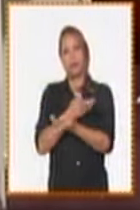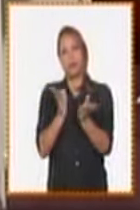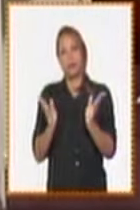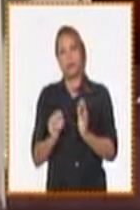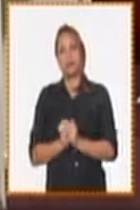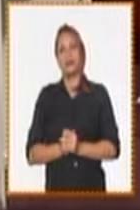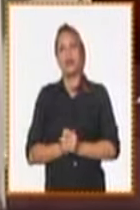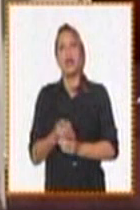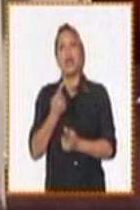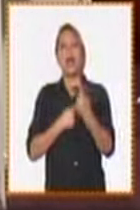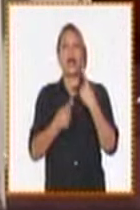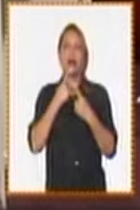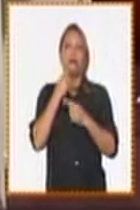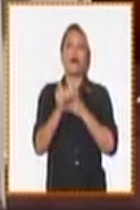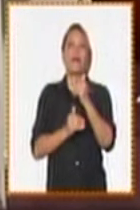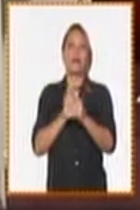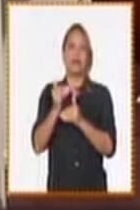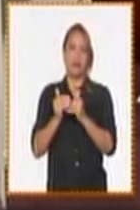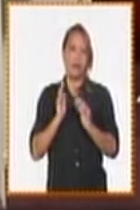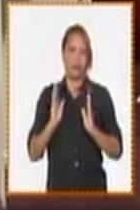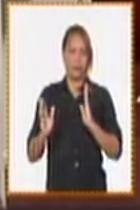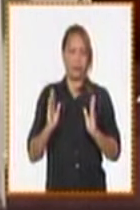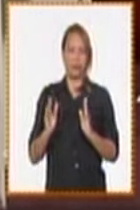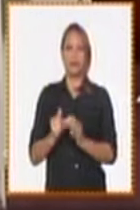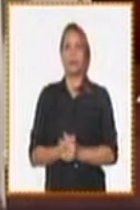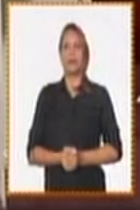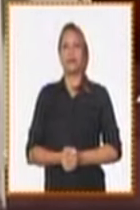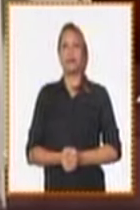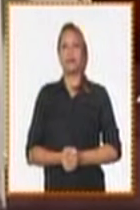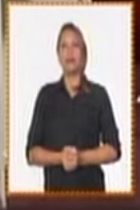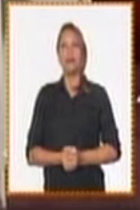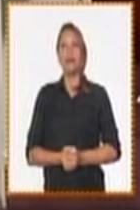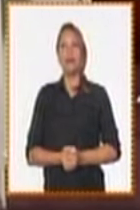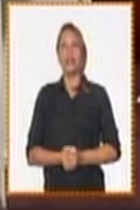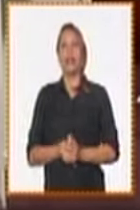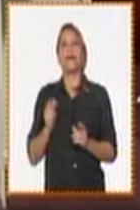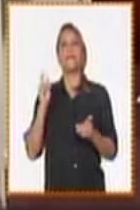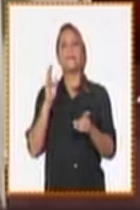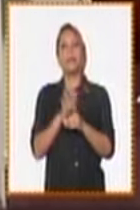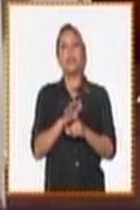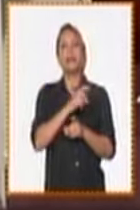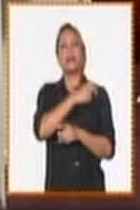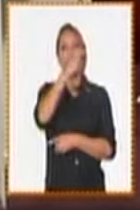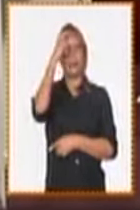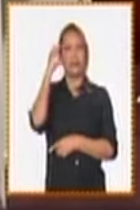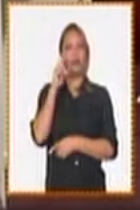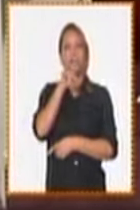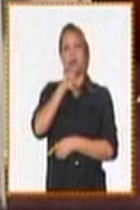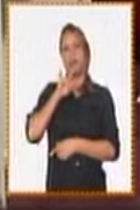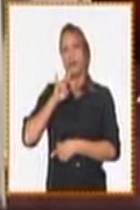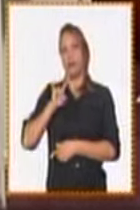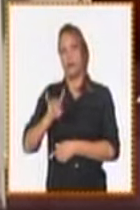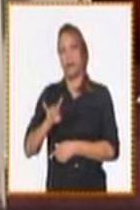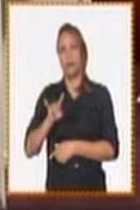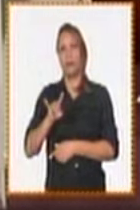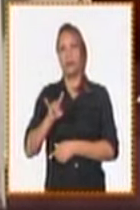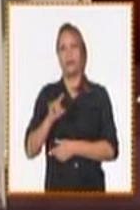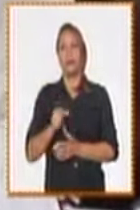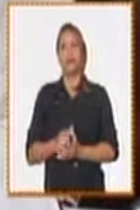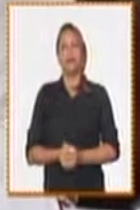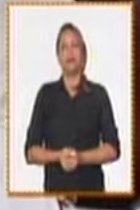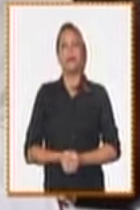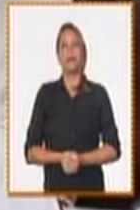muy avanzado para su época. Y llega el siglo XIX, que es el siglo de la gran eclosión de Bayamo en la historia de